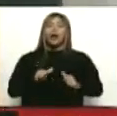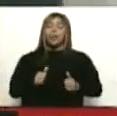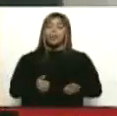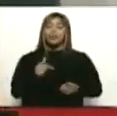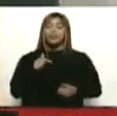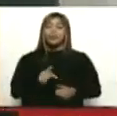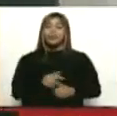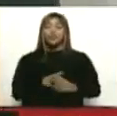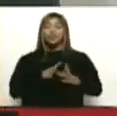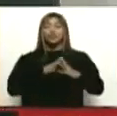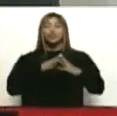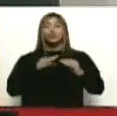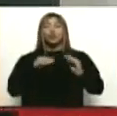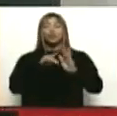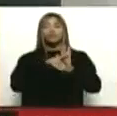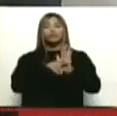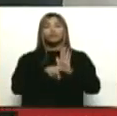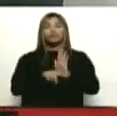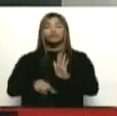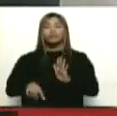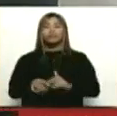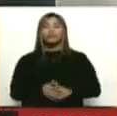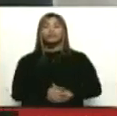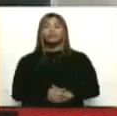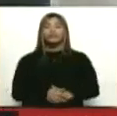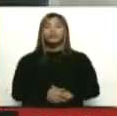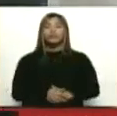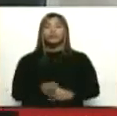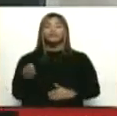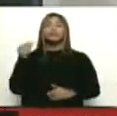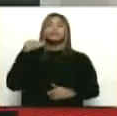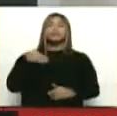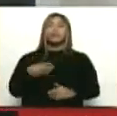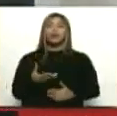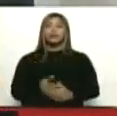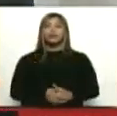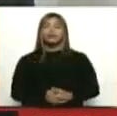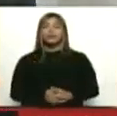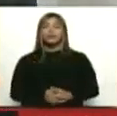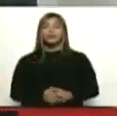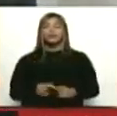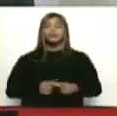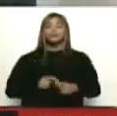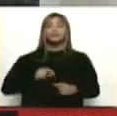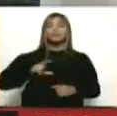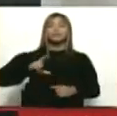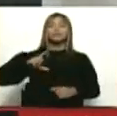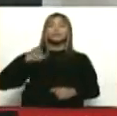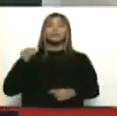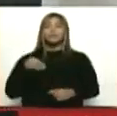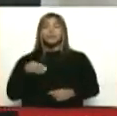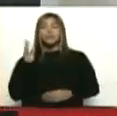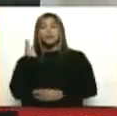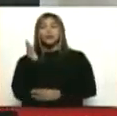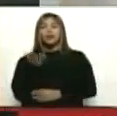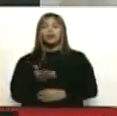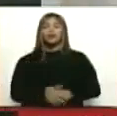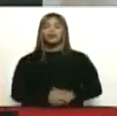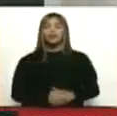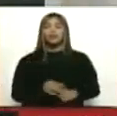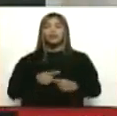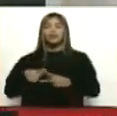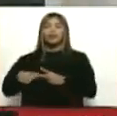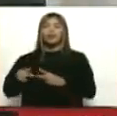sacado toda una gran cantidad de normas adicionales que aumentan ese riesgo en las diferentes